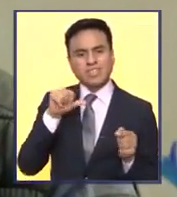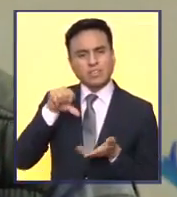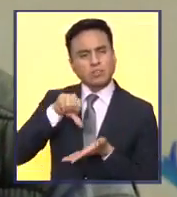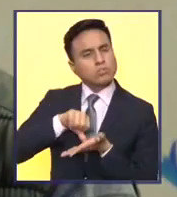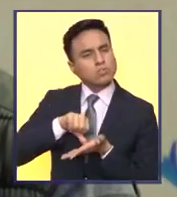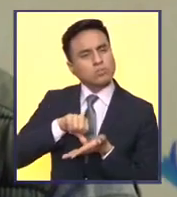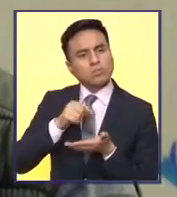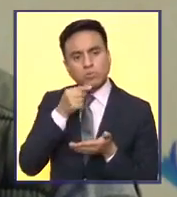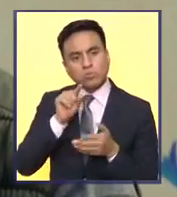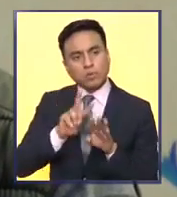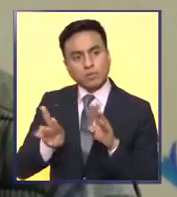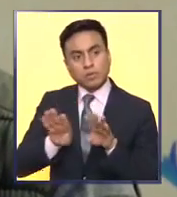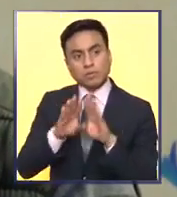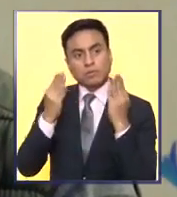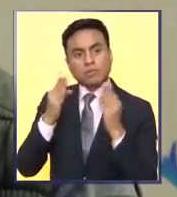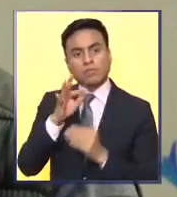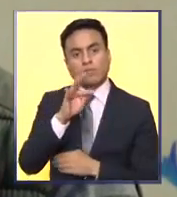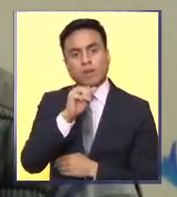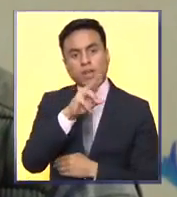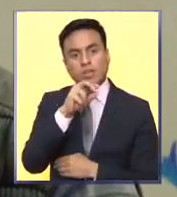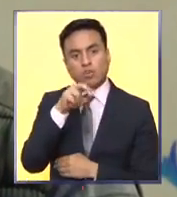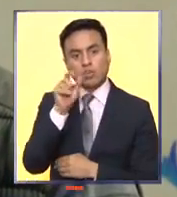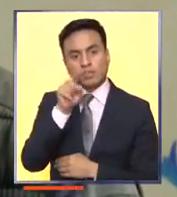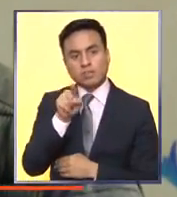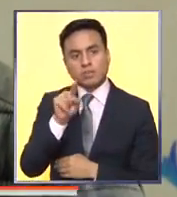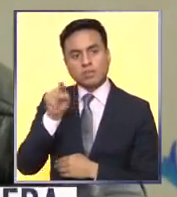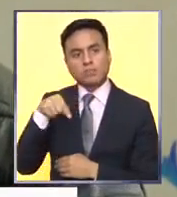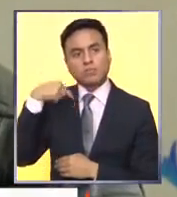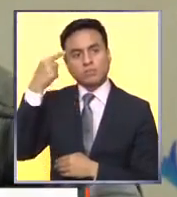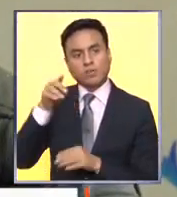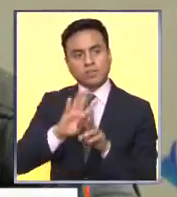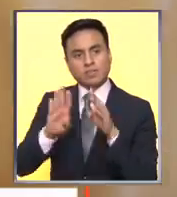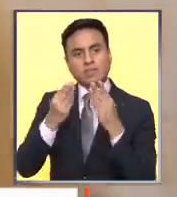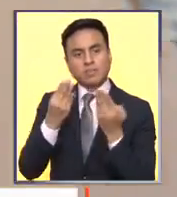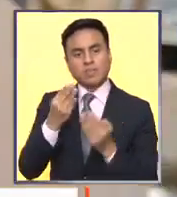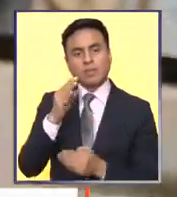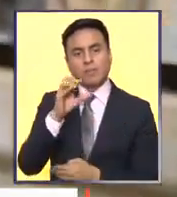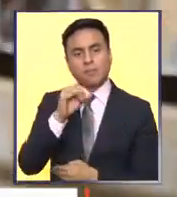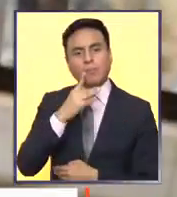vamos a abrir la próxima semana Farellones y estamos próximos de abrir en Parque Arauco también.